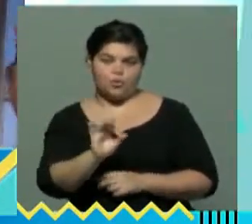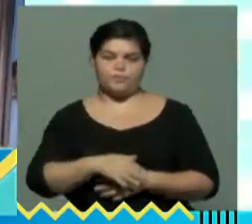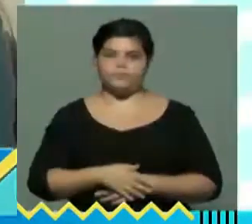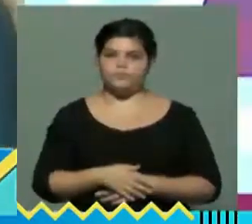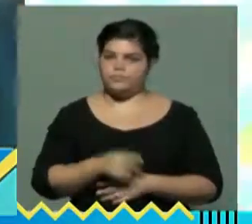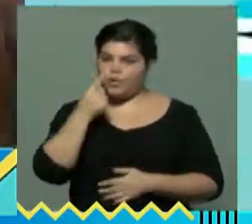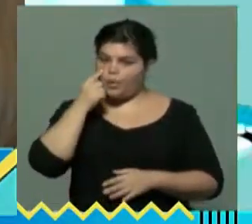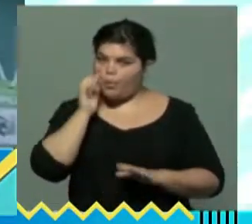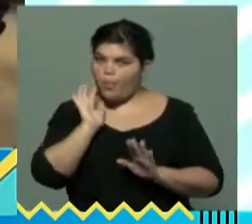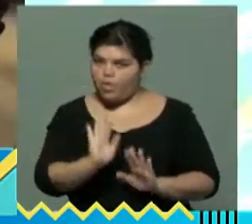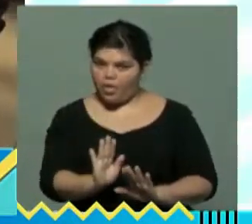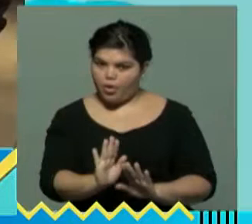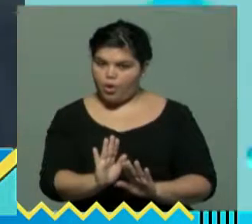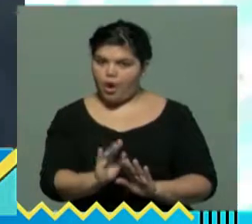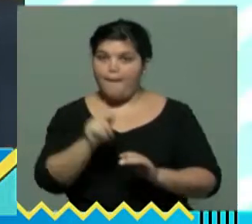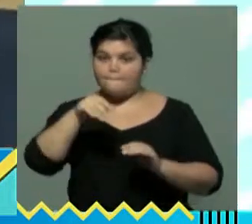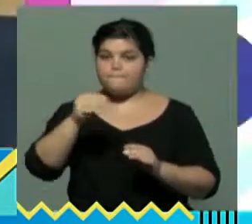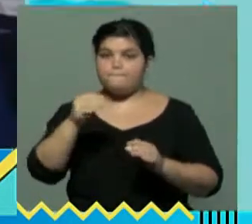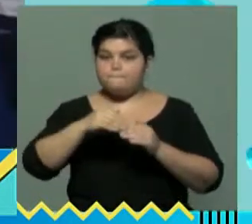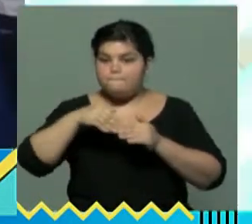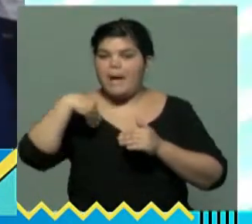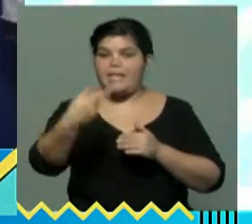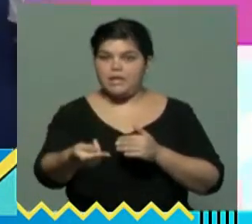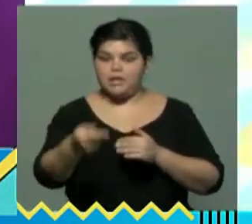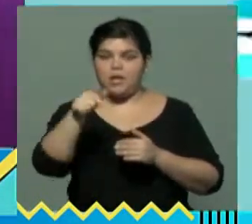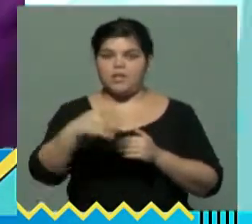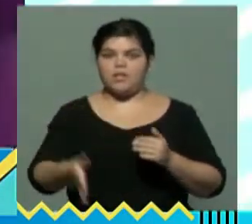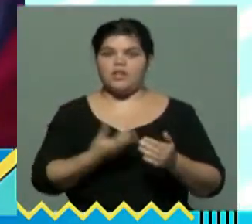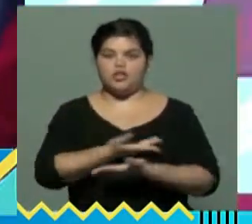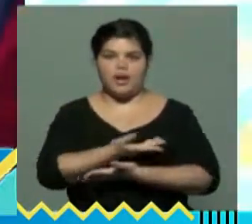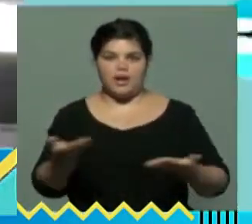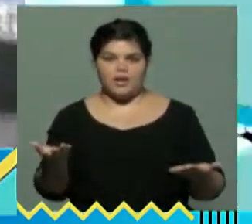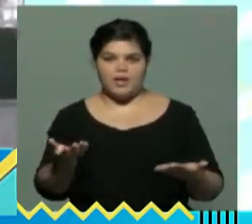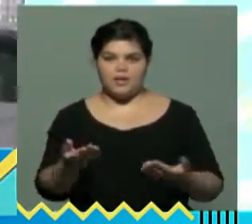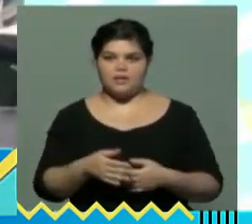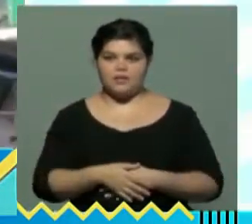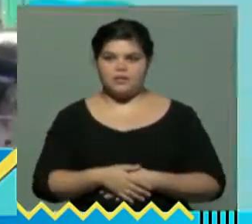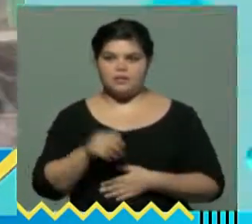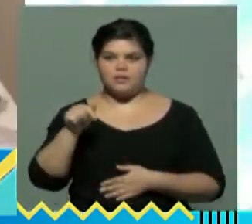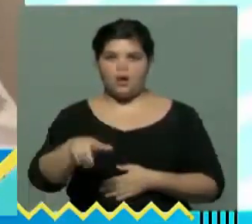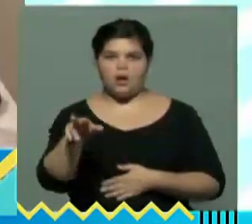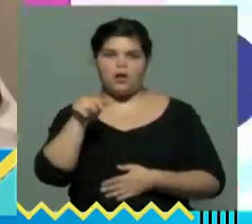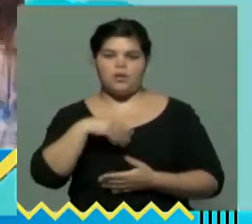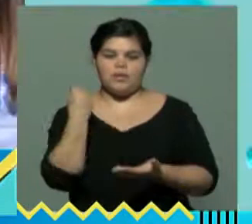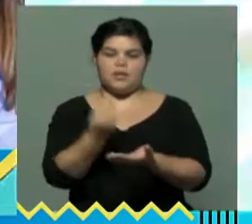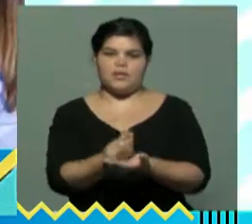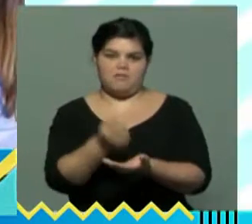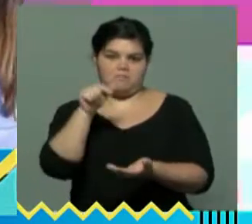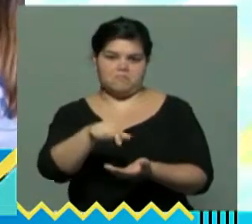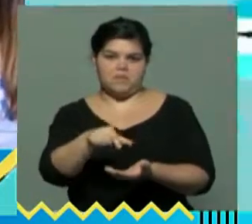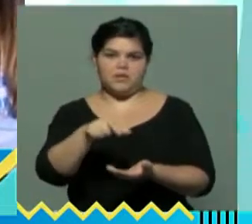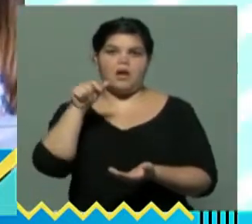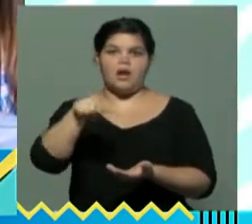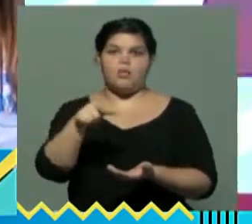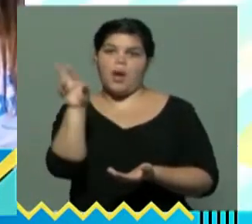Ojo, muchachos, que a partir de mañana la directora general de la CIA va a ser una mena. El presidente Trump